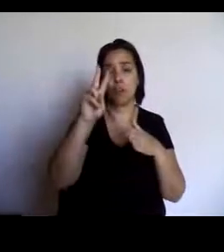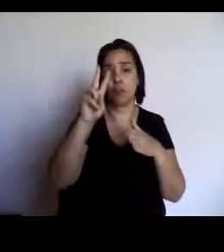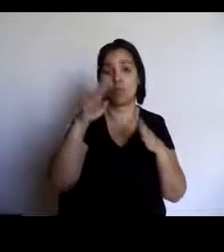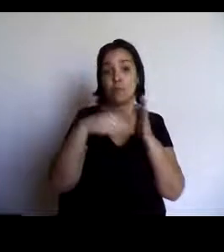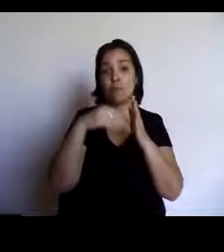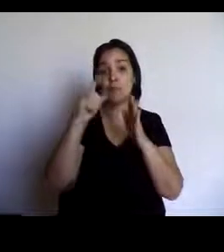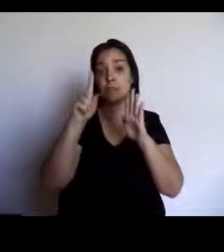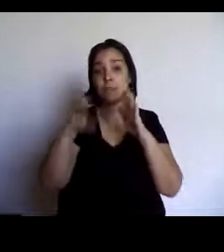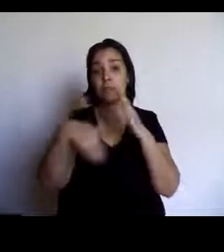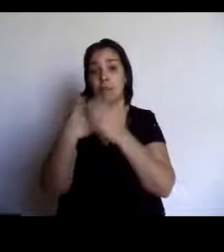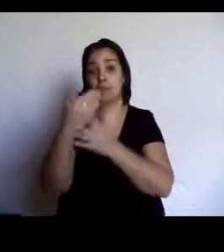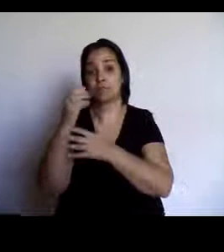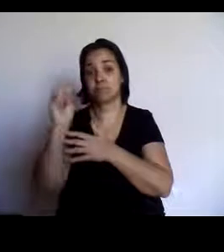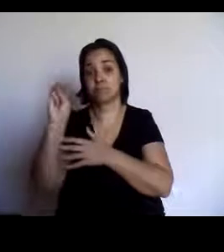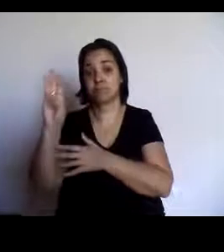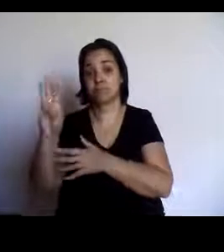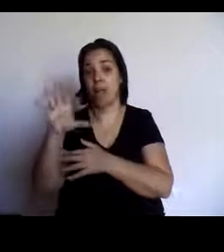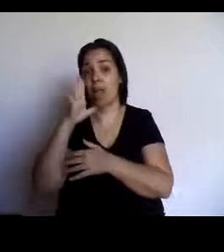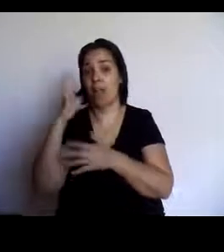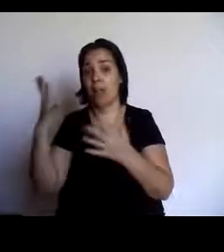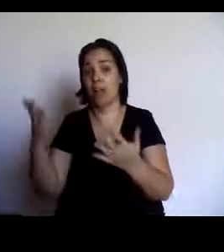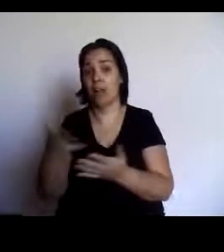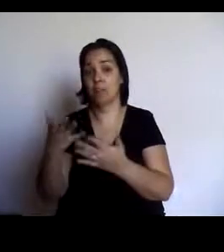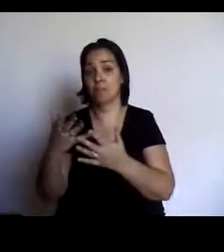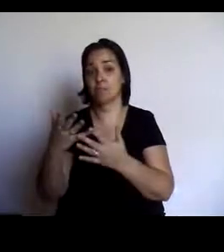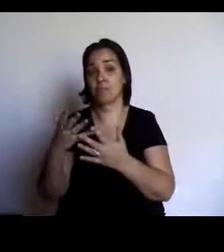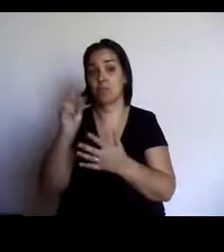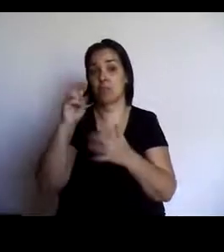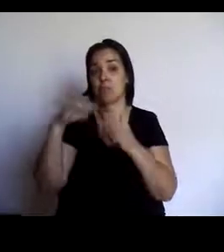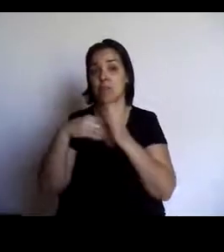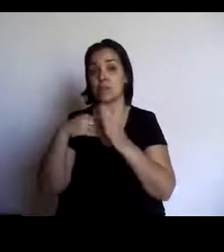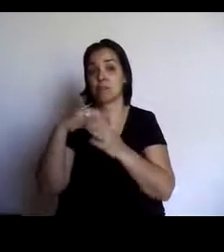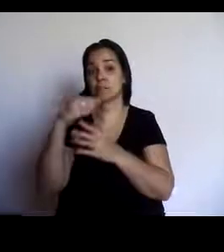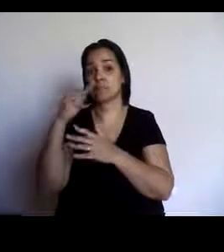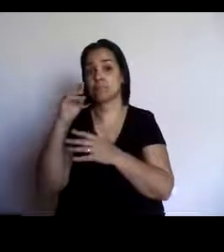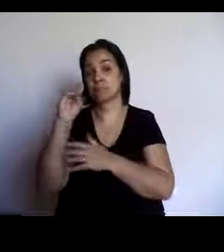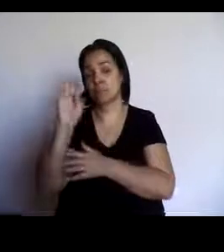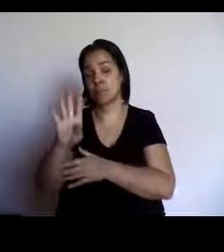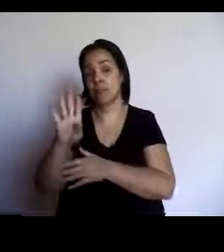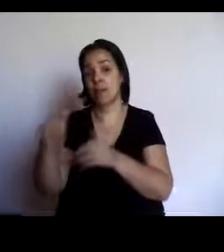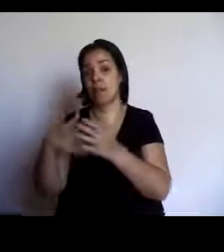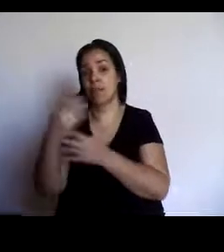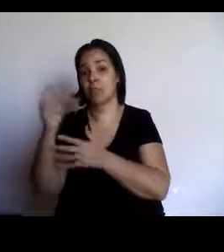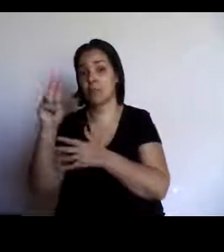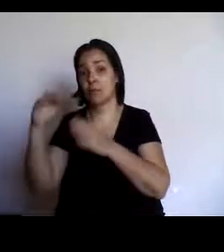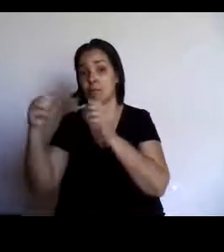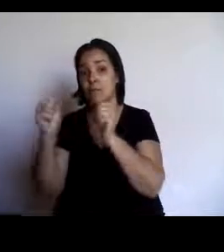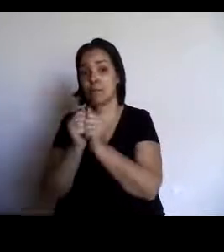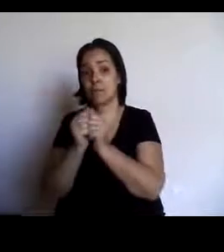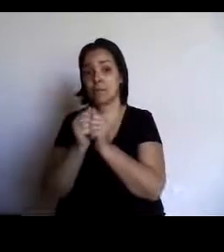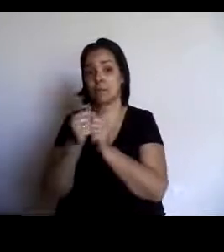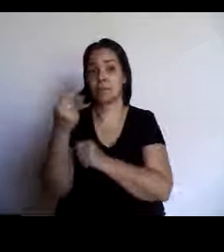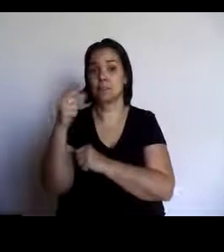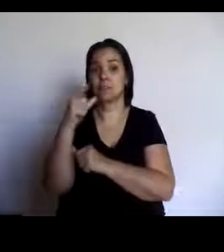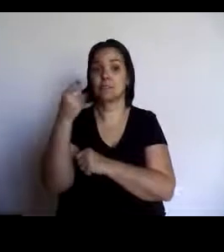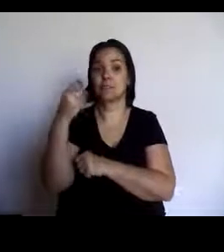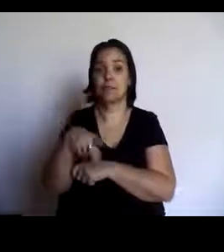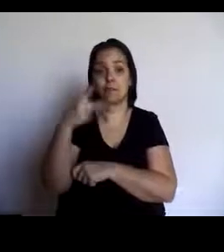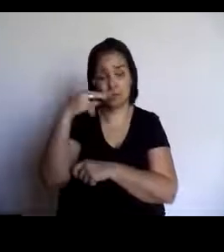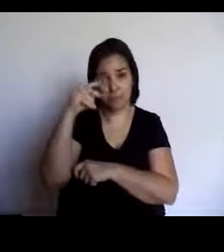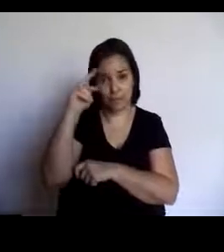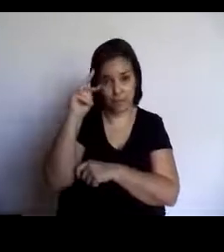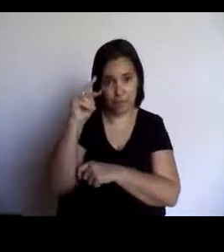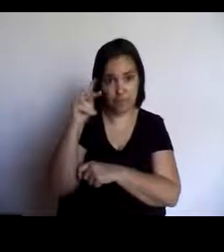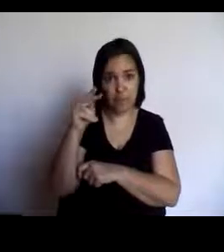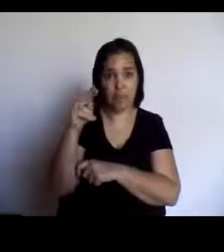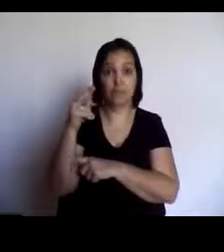2013, hasta el actual, que es el 2014-2020. Y también cuenta, evidentemente, con experiencia en los fondos FEDER, Fondo